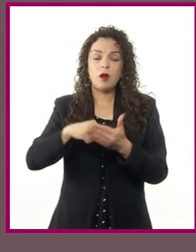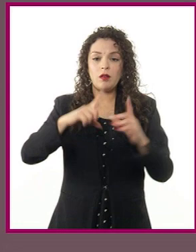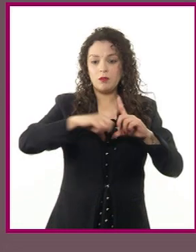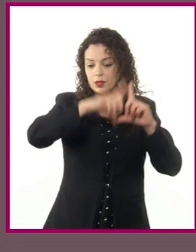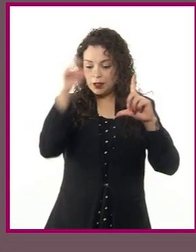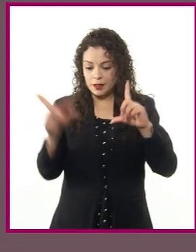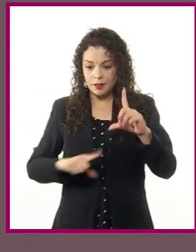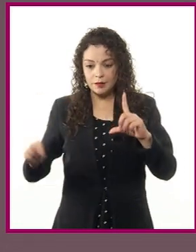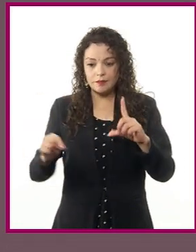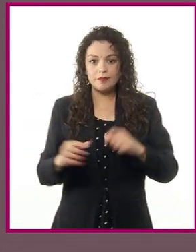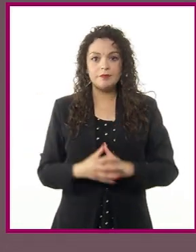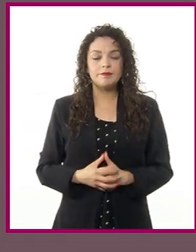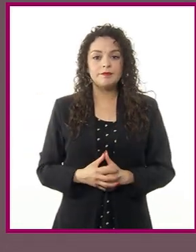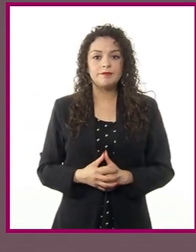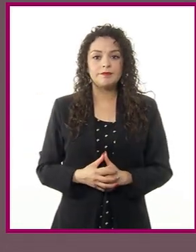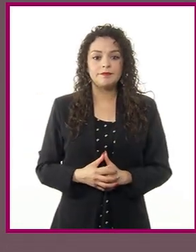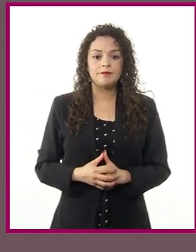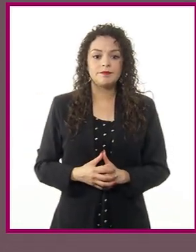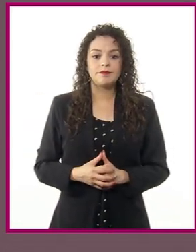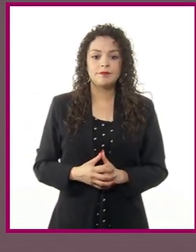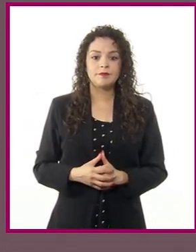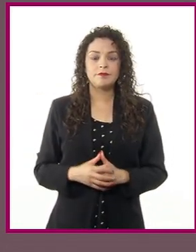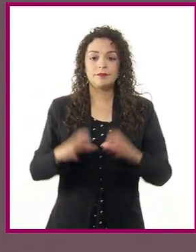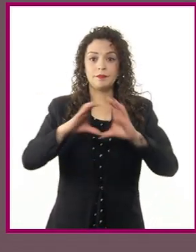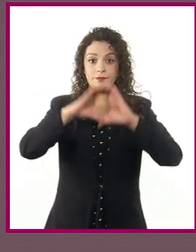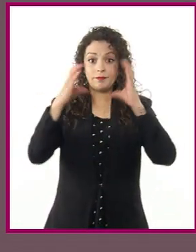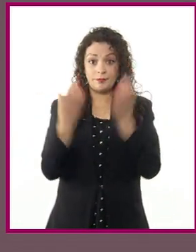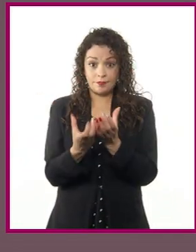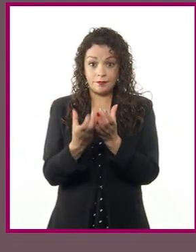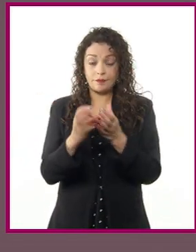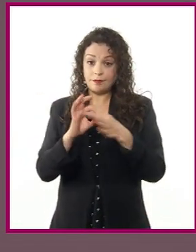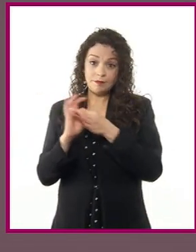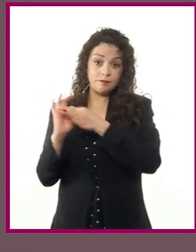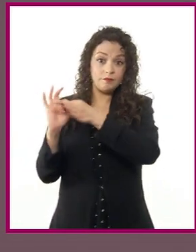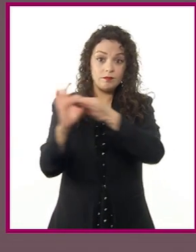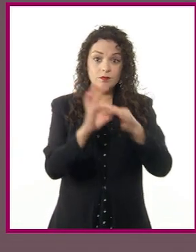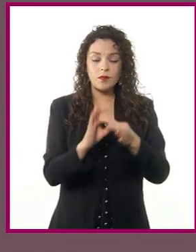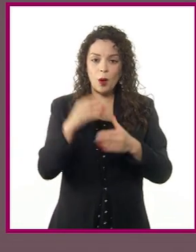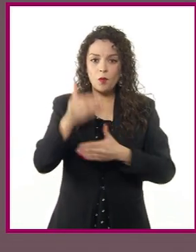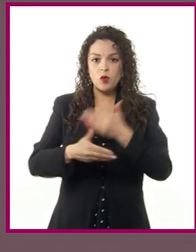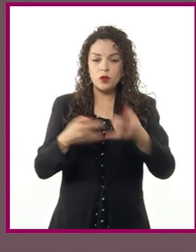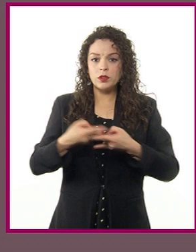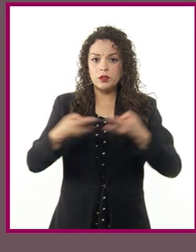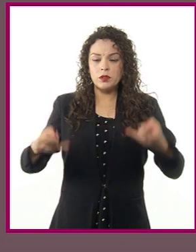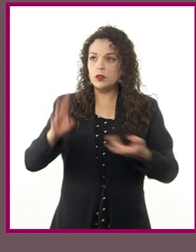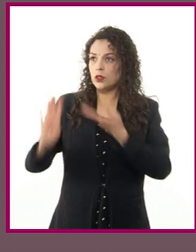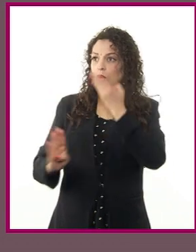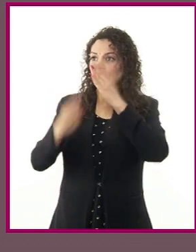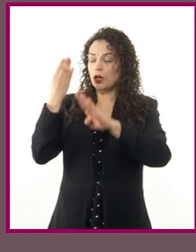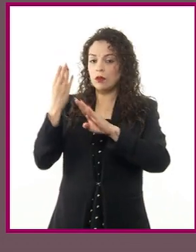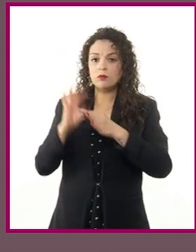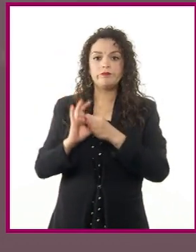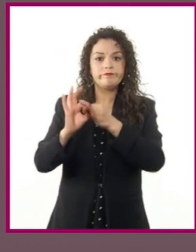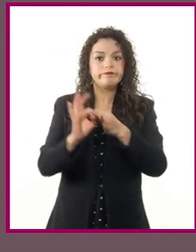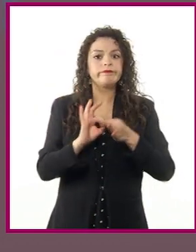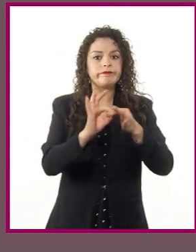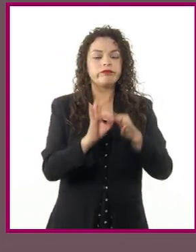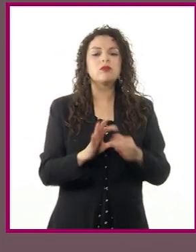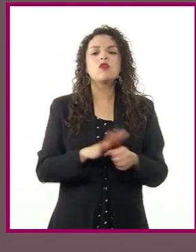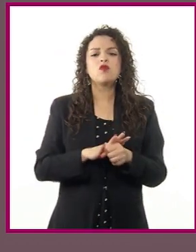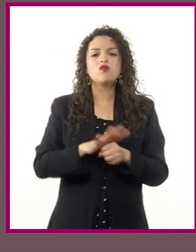geográfico. La globalización es un proceso histórico de integración mundial en los ámbitos